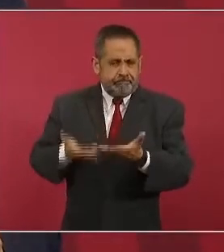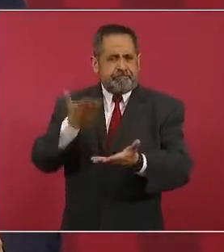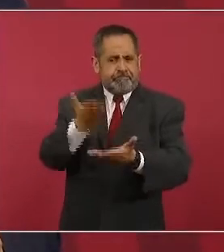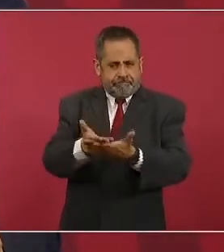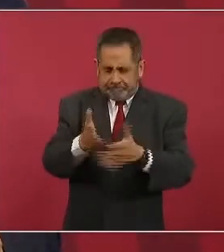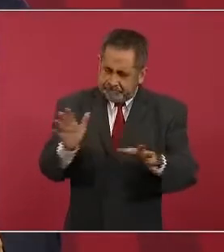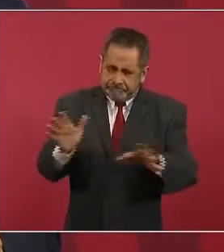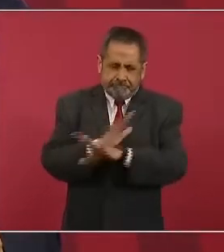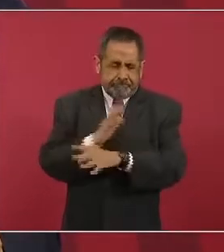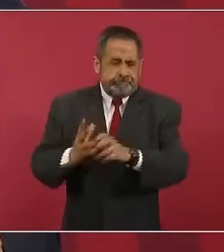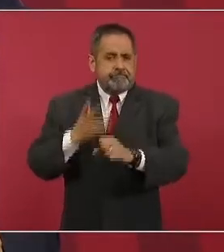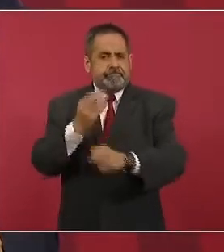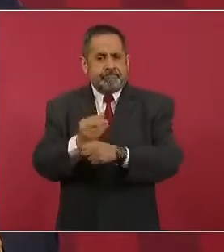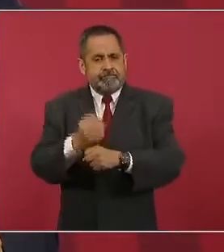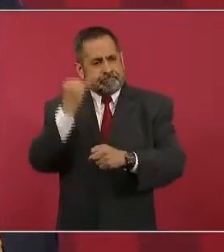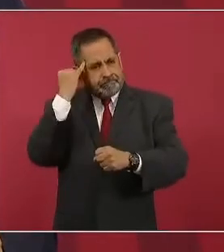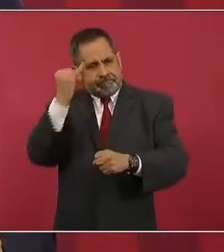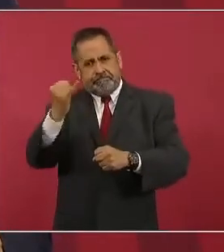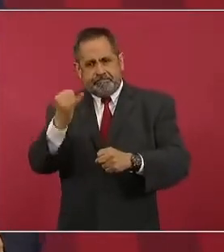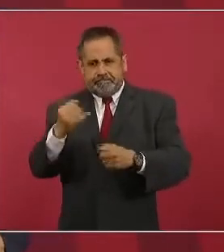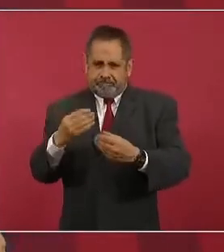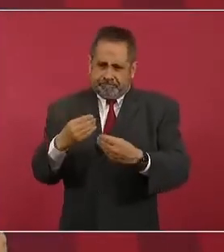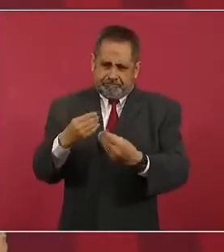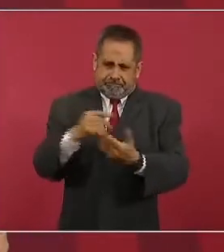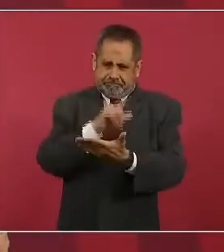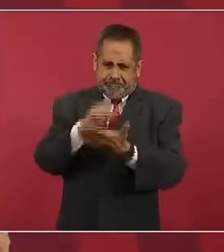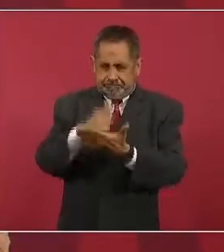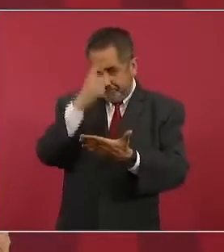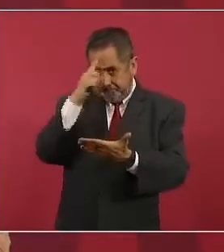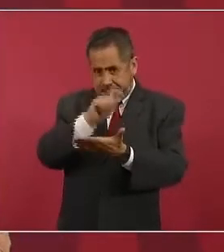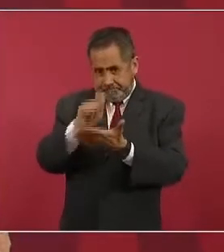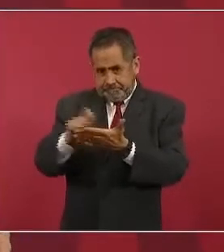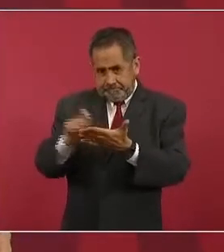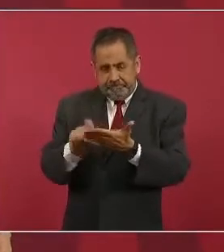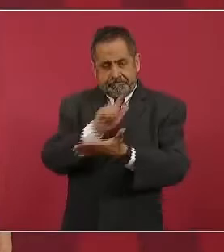Vamos a enviar una iniciativa de reforma